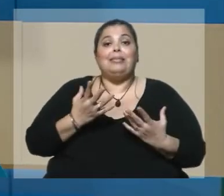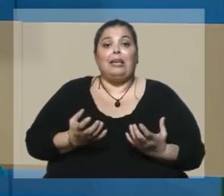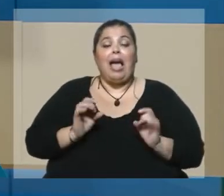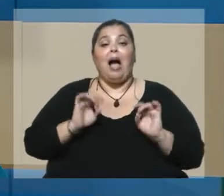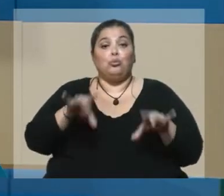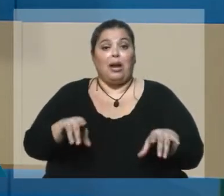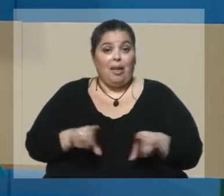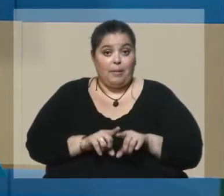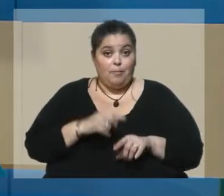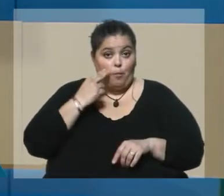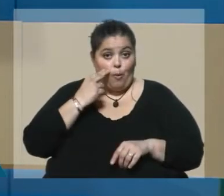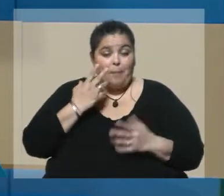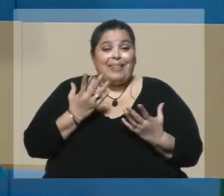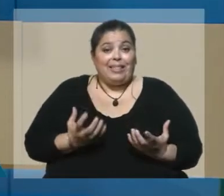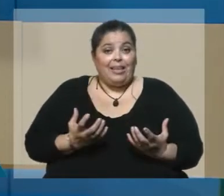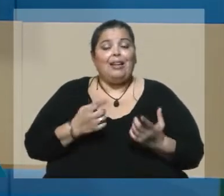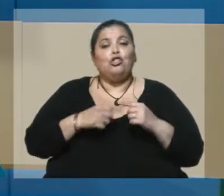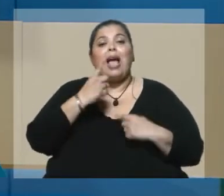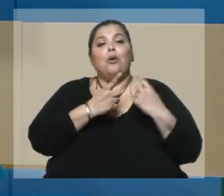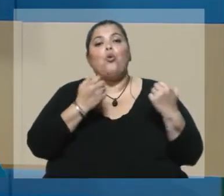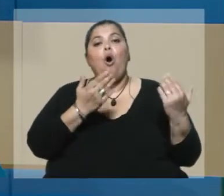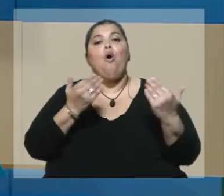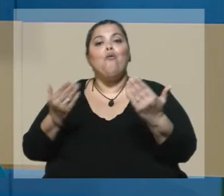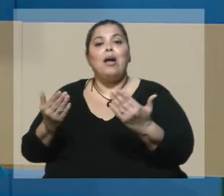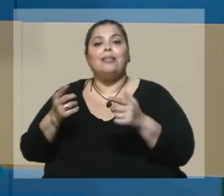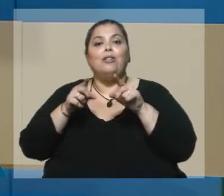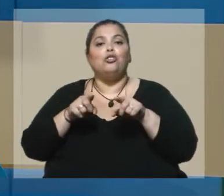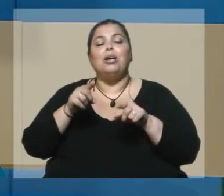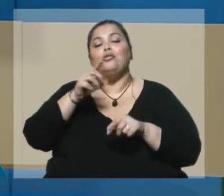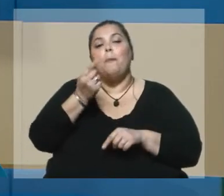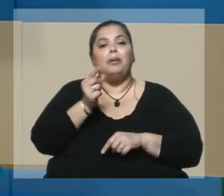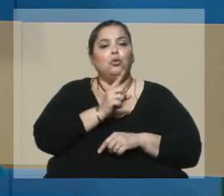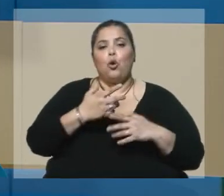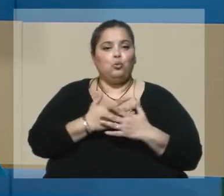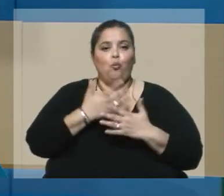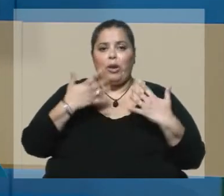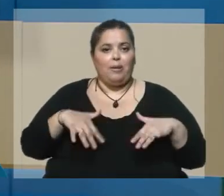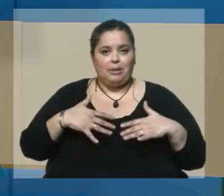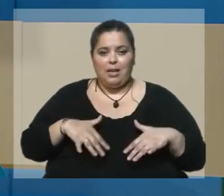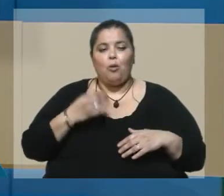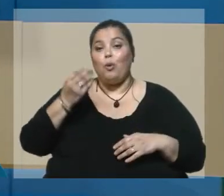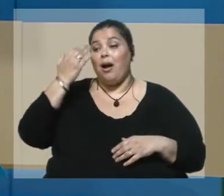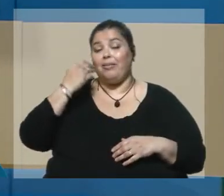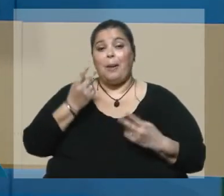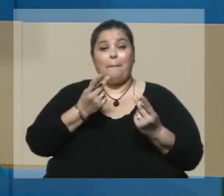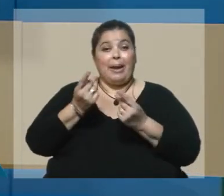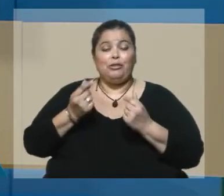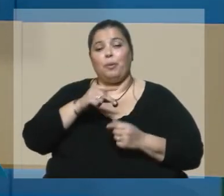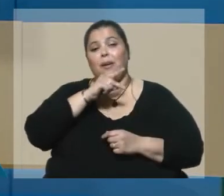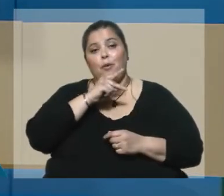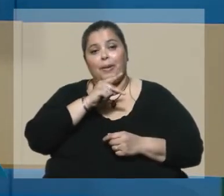En definitiva hay algunos factores de oferta que hacen que los precios no hayan sufrido tanto como si lo hicieron los precios de algunos metales